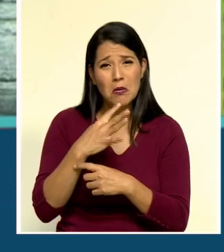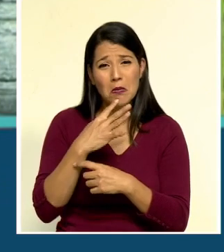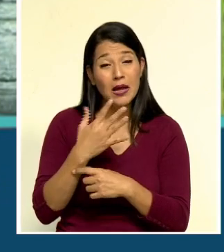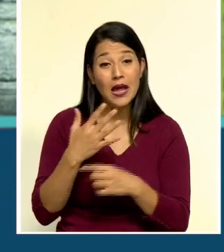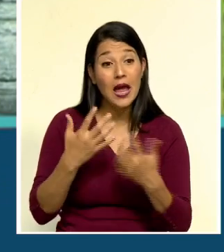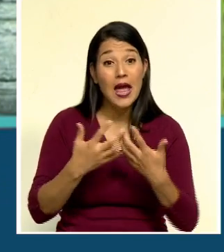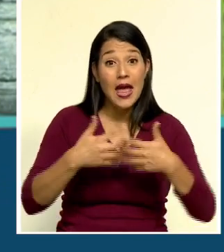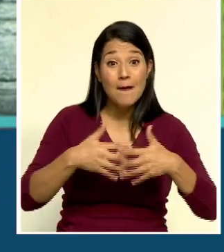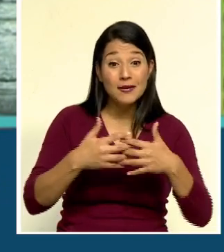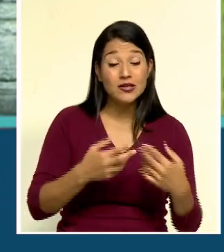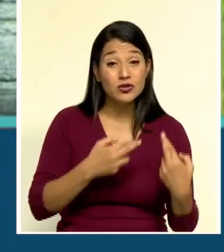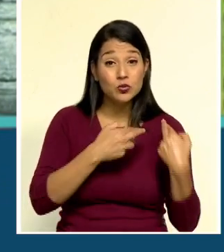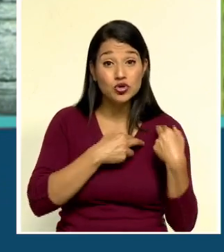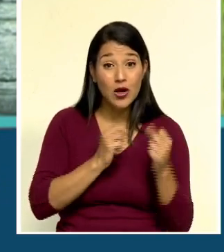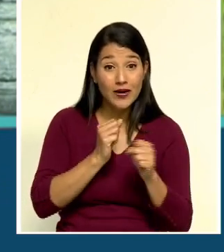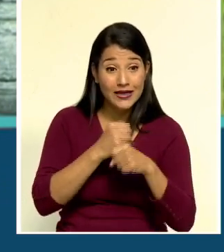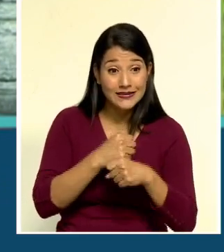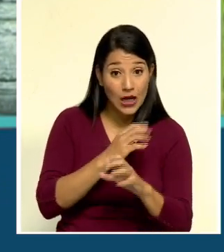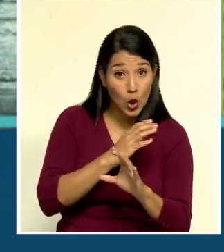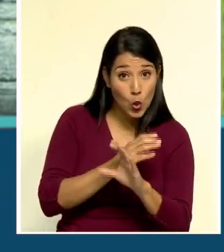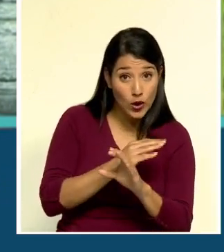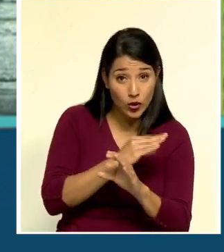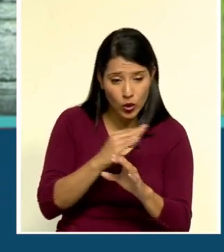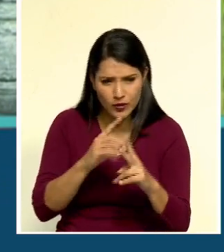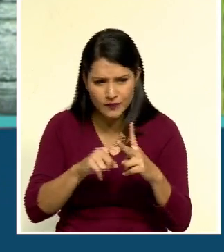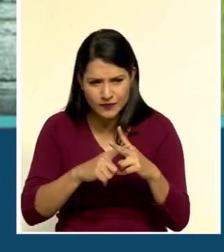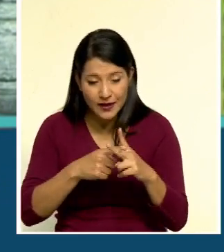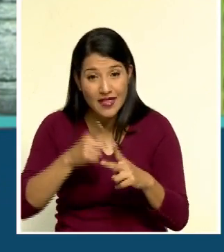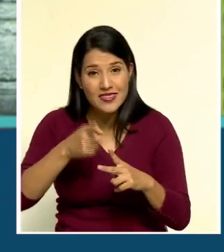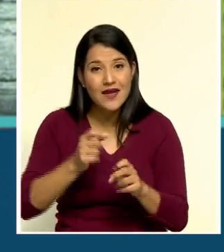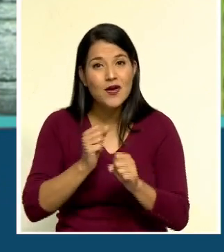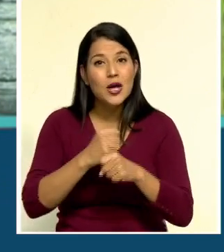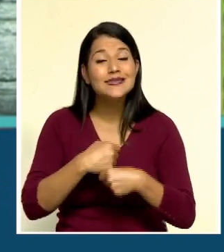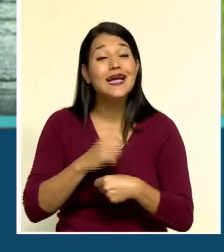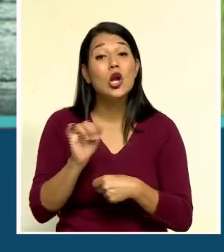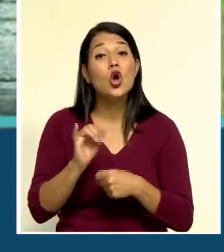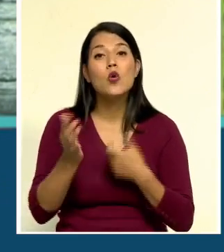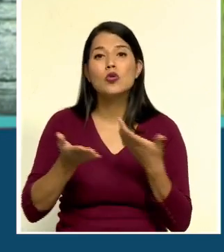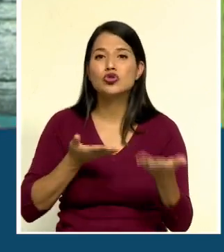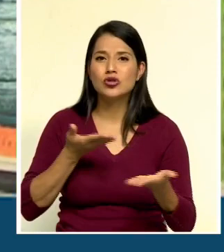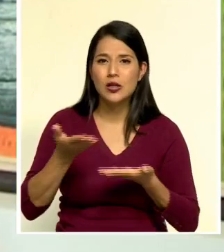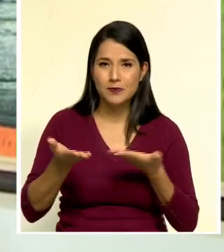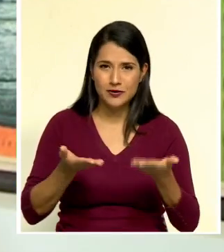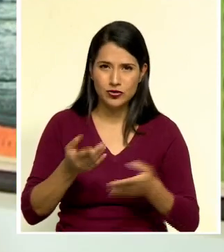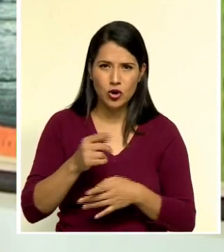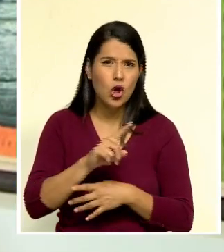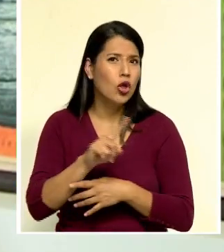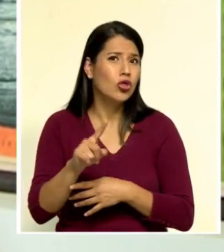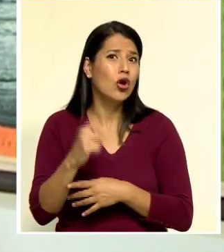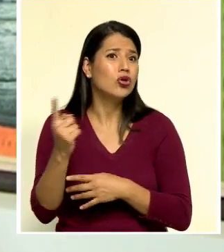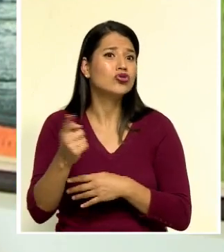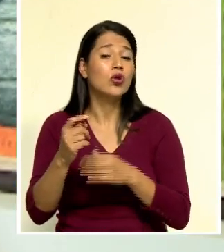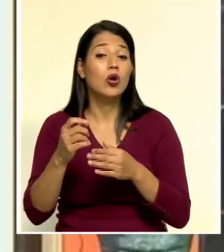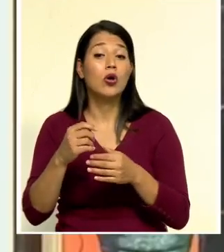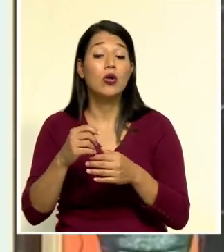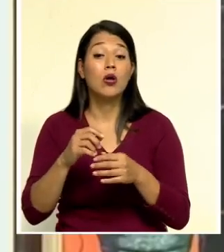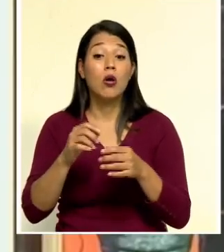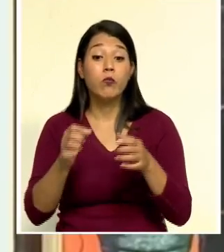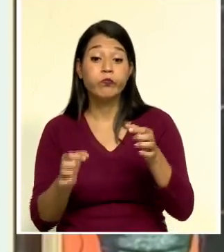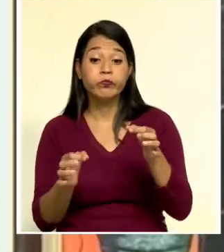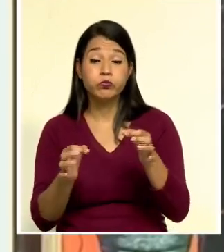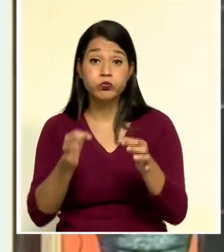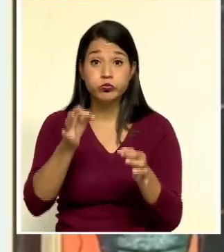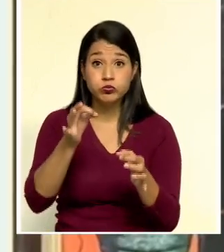conservación y mantenimiento deben hacerlo por niveles de servicio, no solamente colocar una capa asfáltica y ya con eso se les paga. Personas